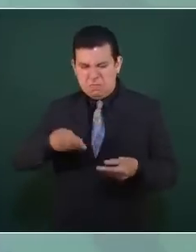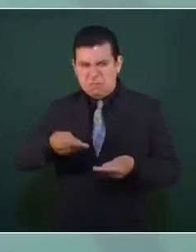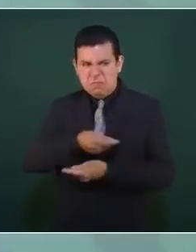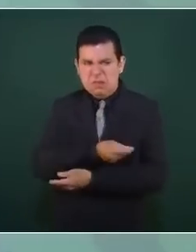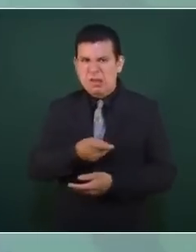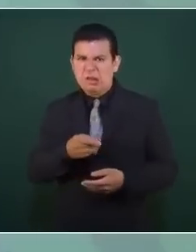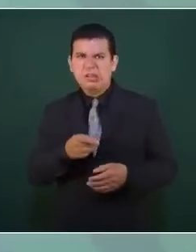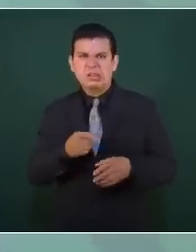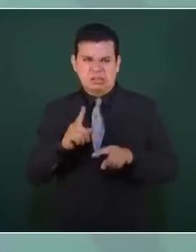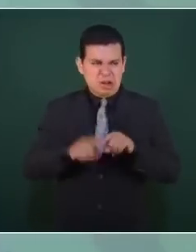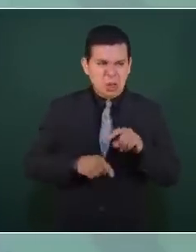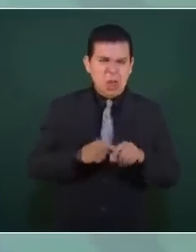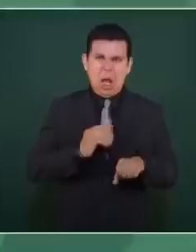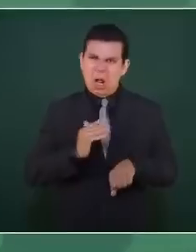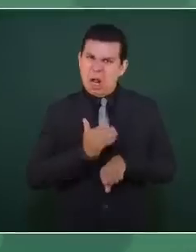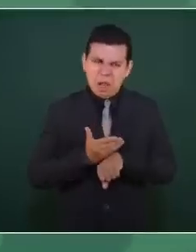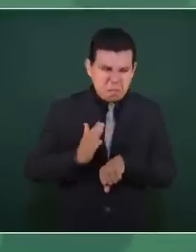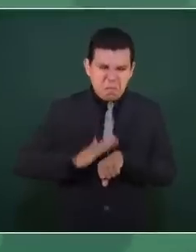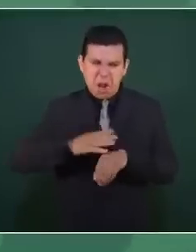escarmientos.